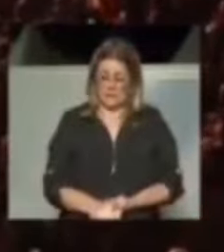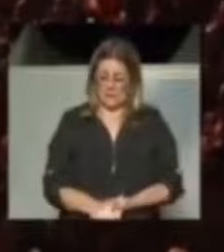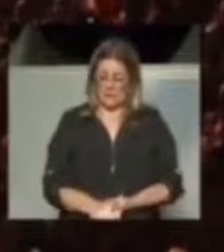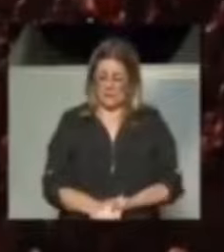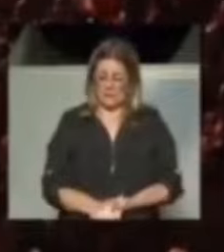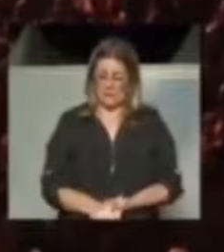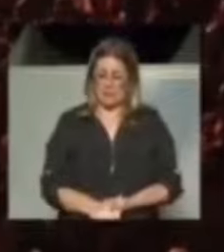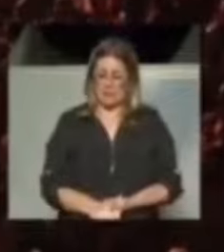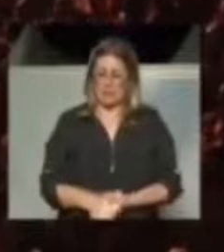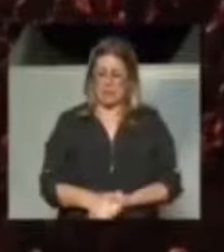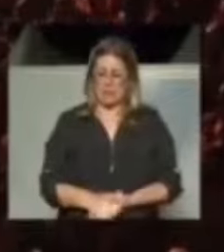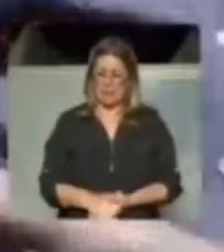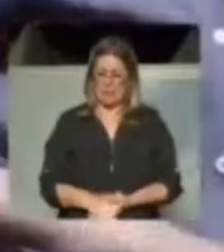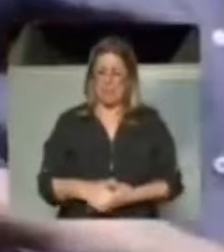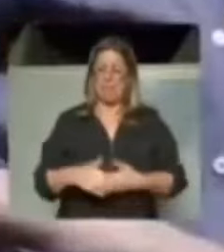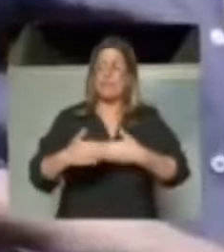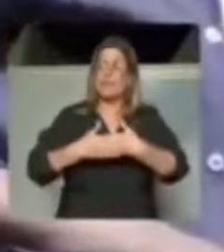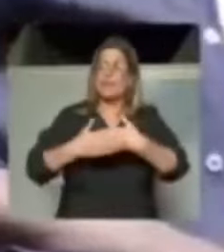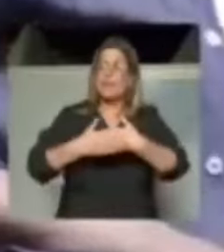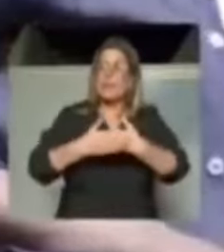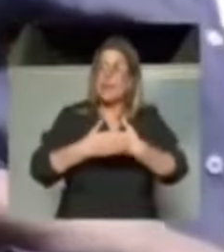ano cerca